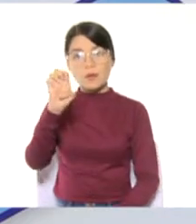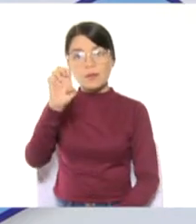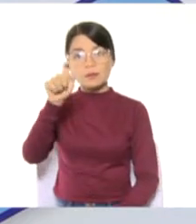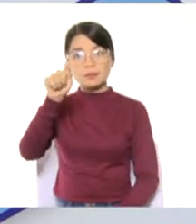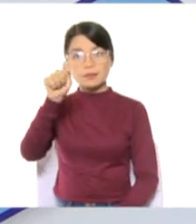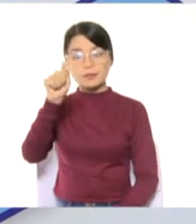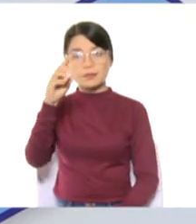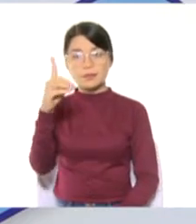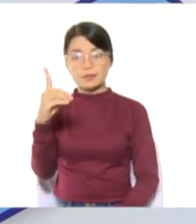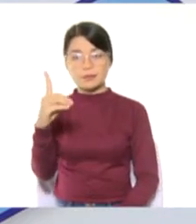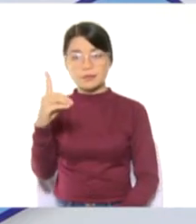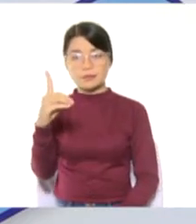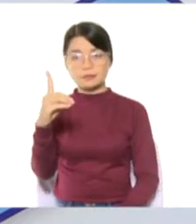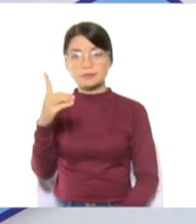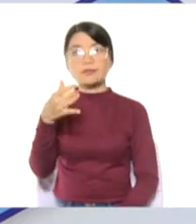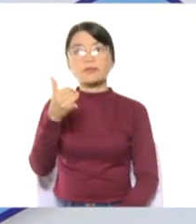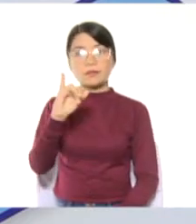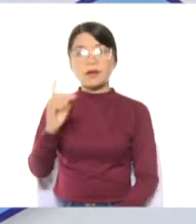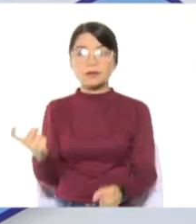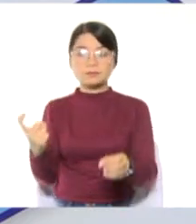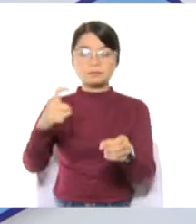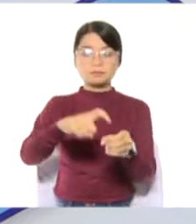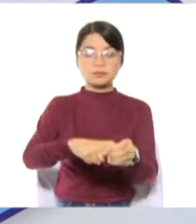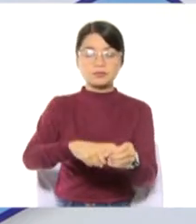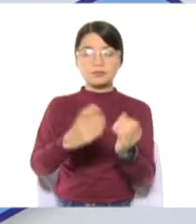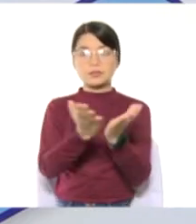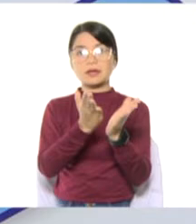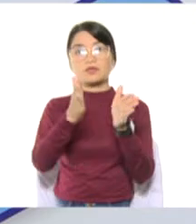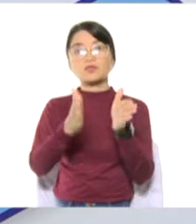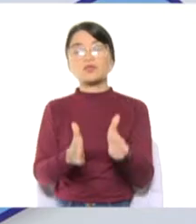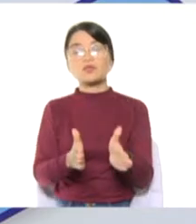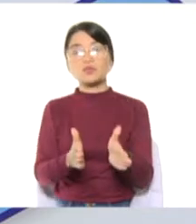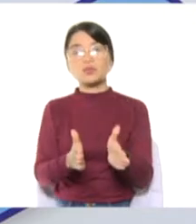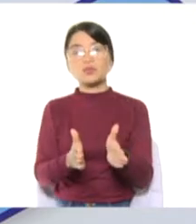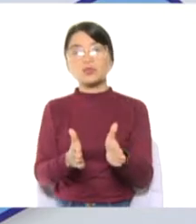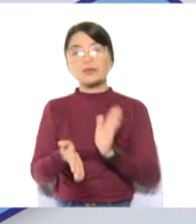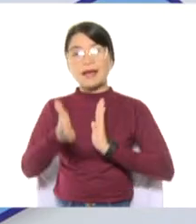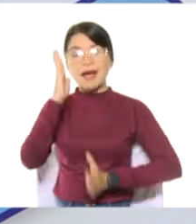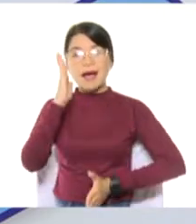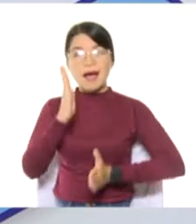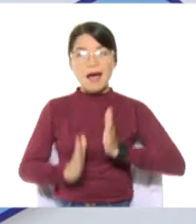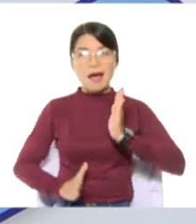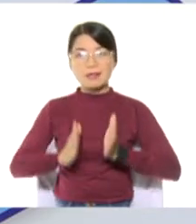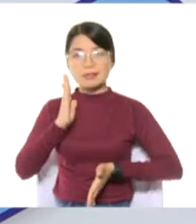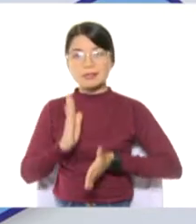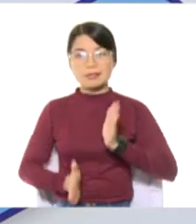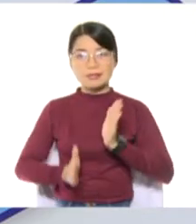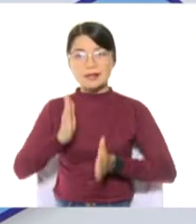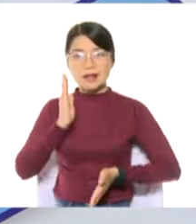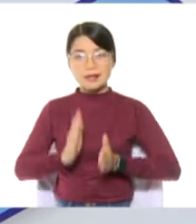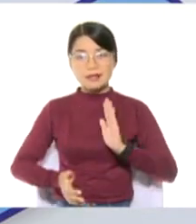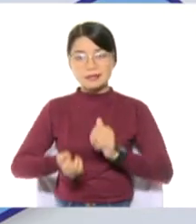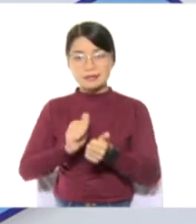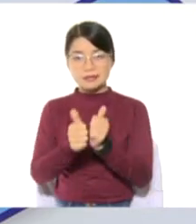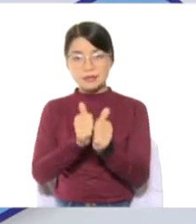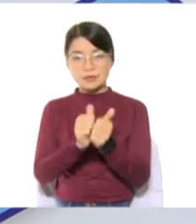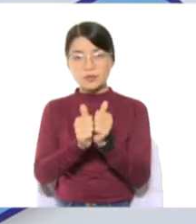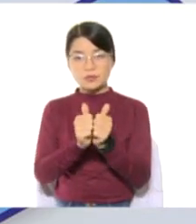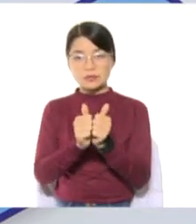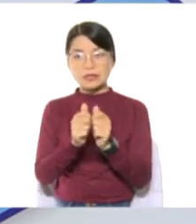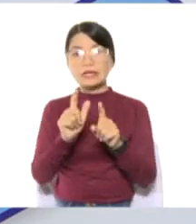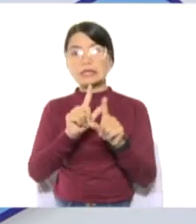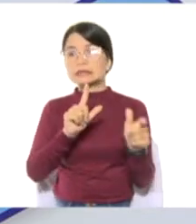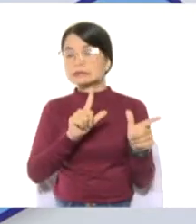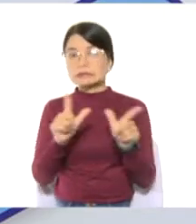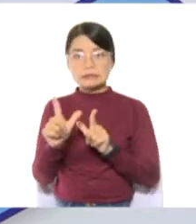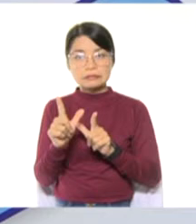UETD nosotros tenemos estudiantes atletas, porque ya algunos estudiantes de las UETD forman parte de las selecciones estadales